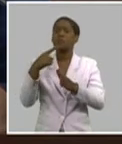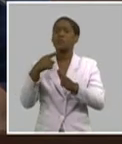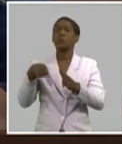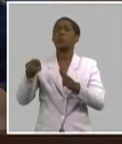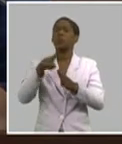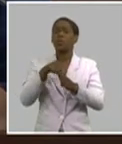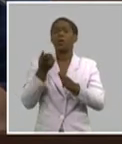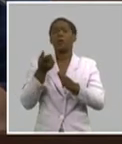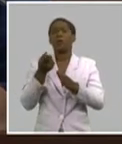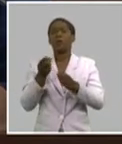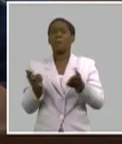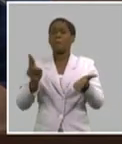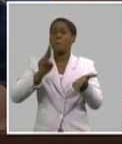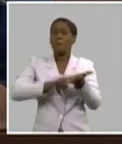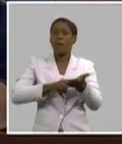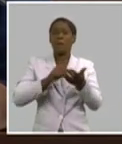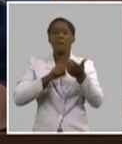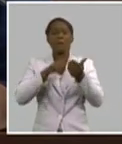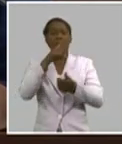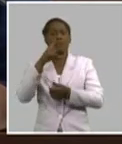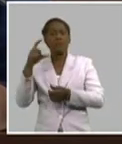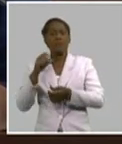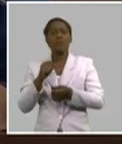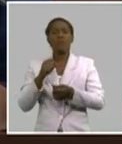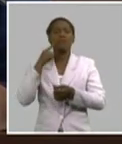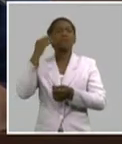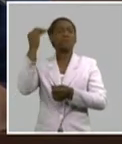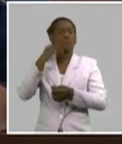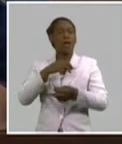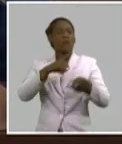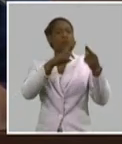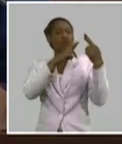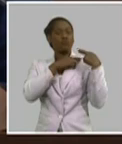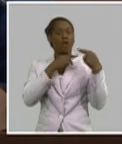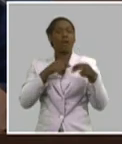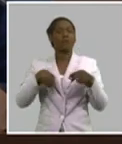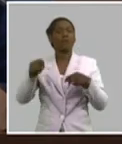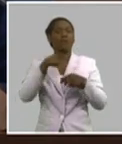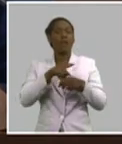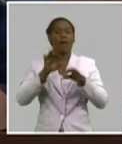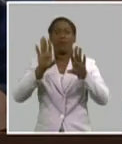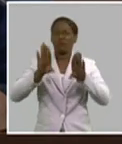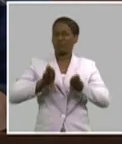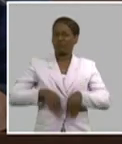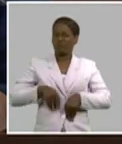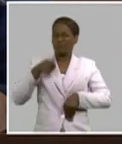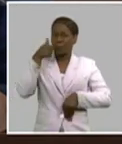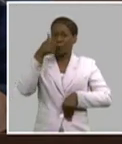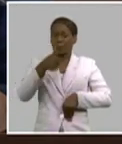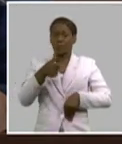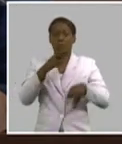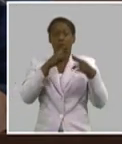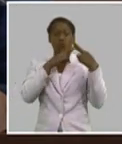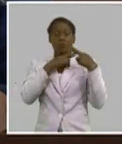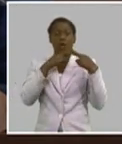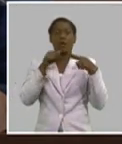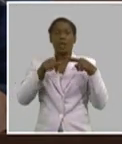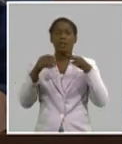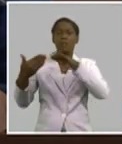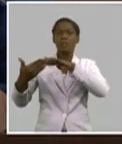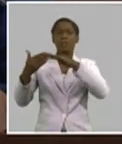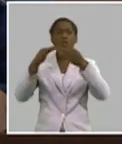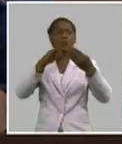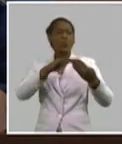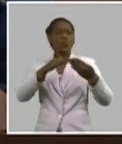militantes del partido que se sienten parte de una vanguardia, que asumen la responsabilidad de un evento como este, discutir